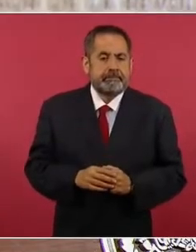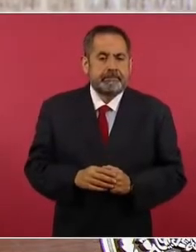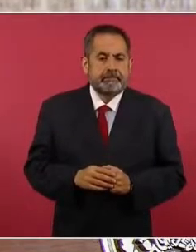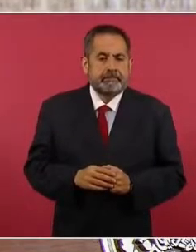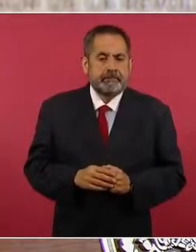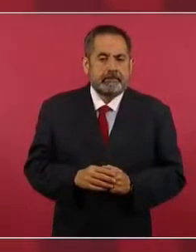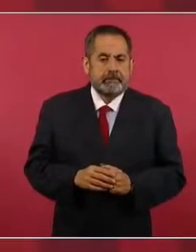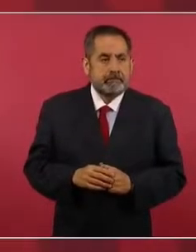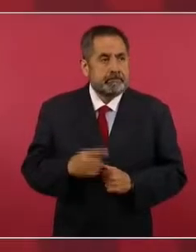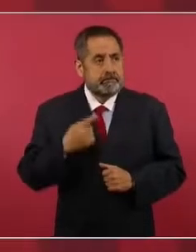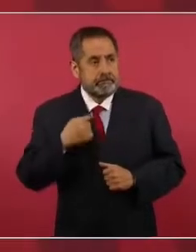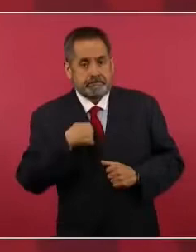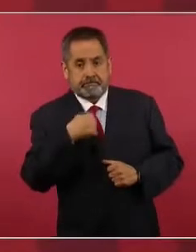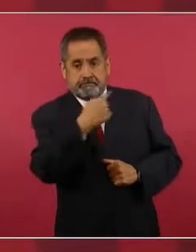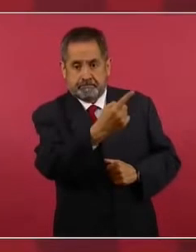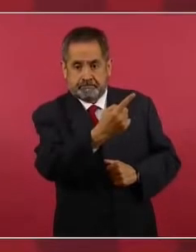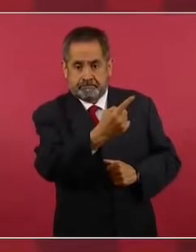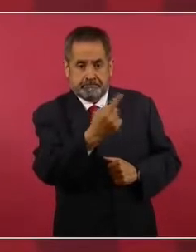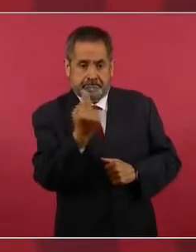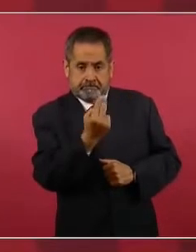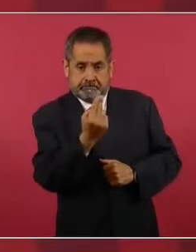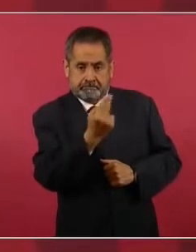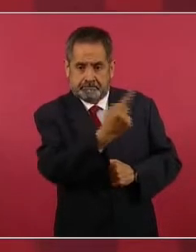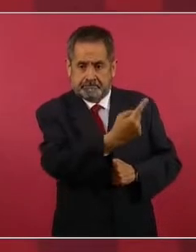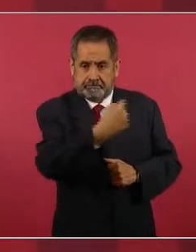Nos necesitamos mutuamente.